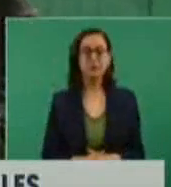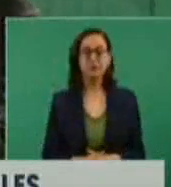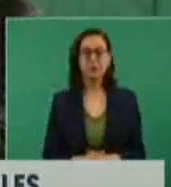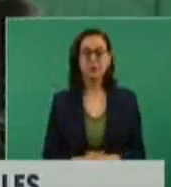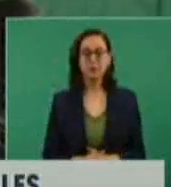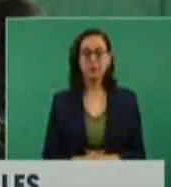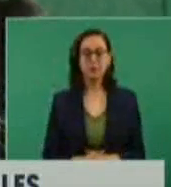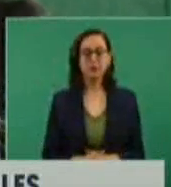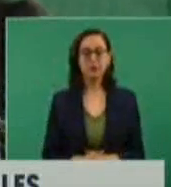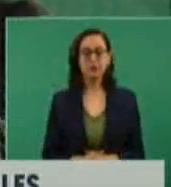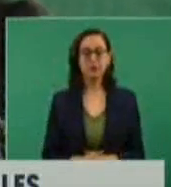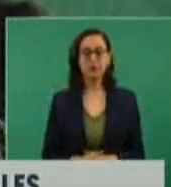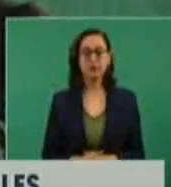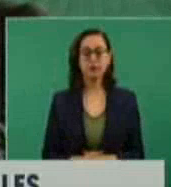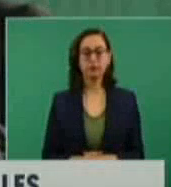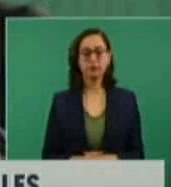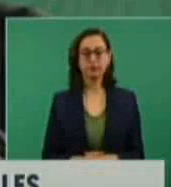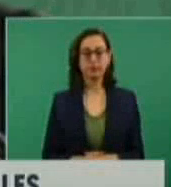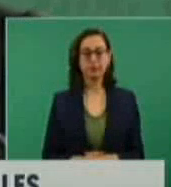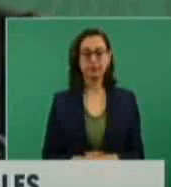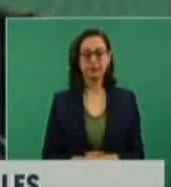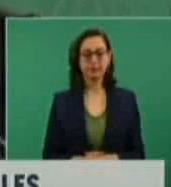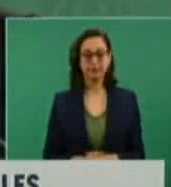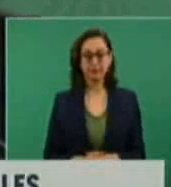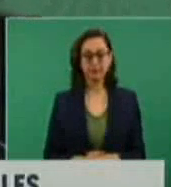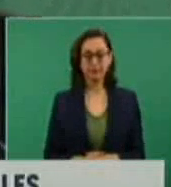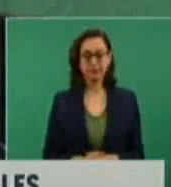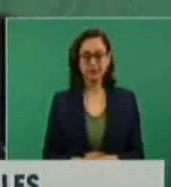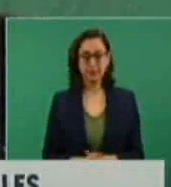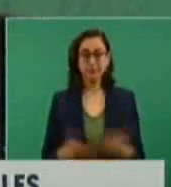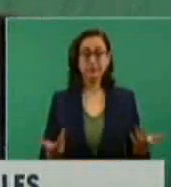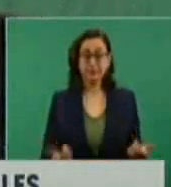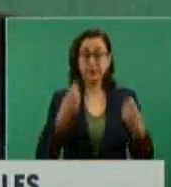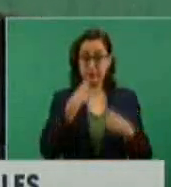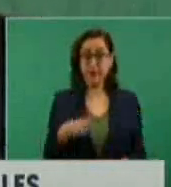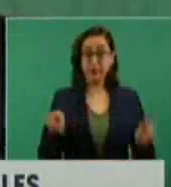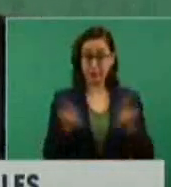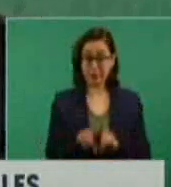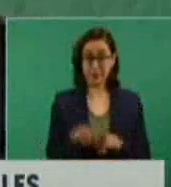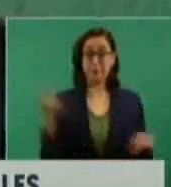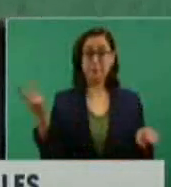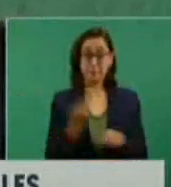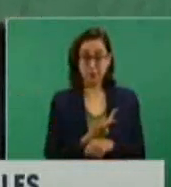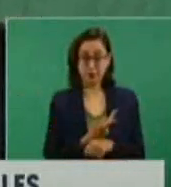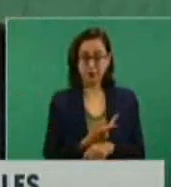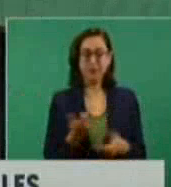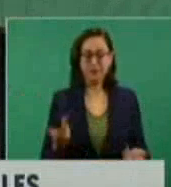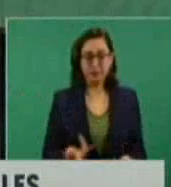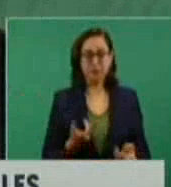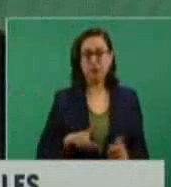pública que pueda incidir en la competencia electoral. Como decía, deben abstenerse